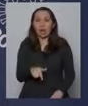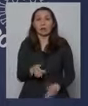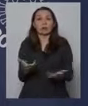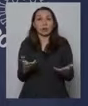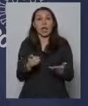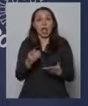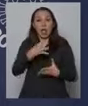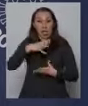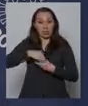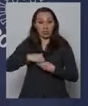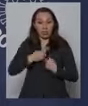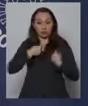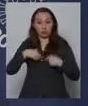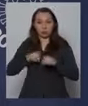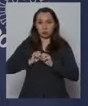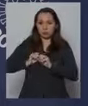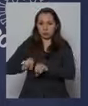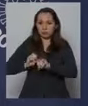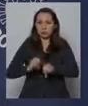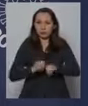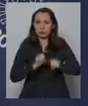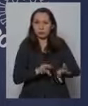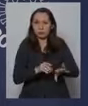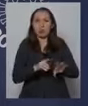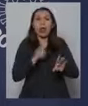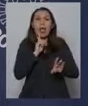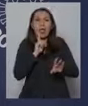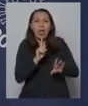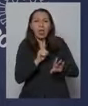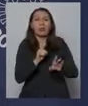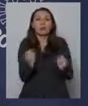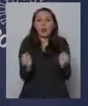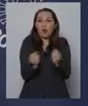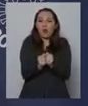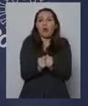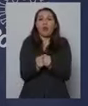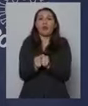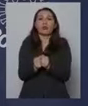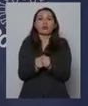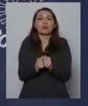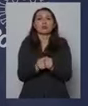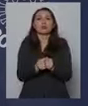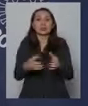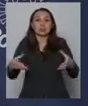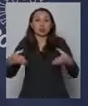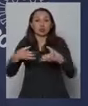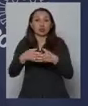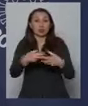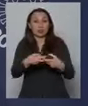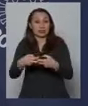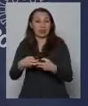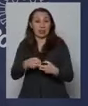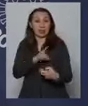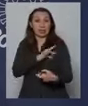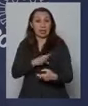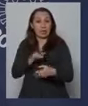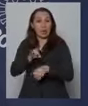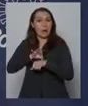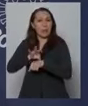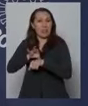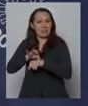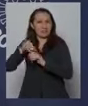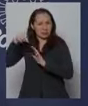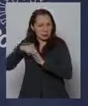como dentro de nuestras capacitaciones que hemos realizado en conjunto con la Sociedad Chilena de Medicina Intensiva, hemos